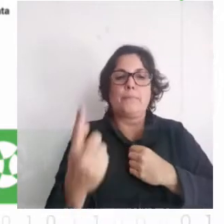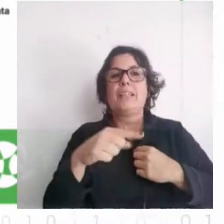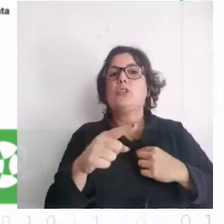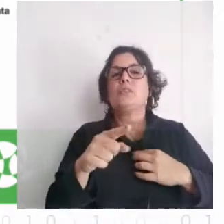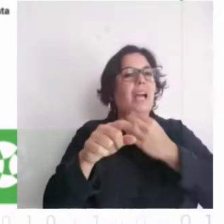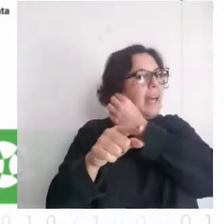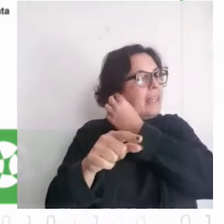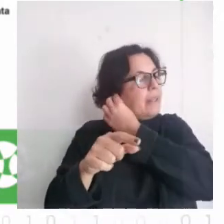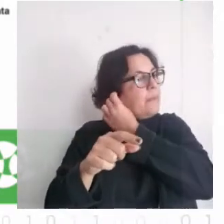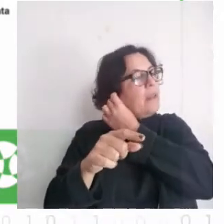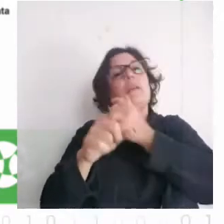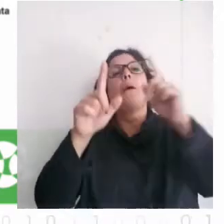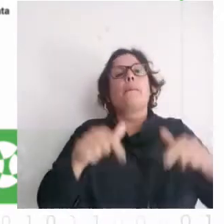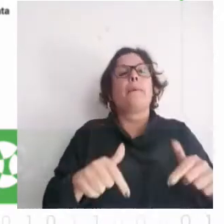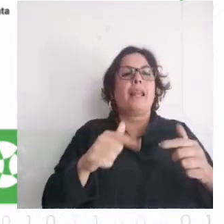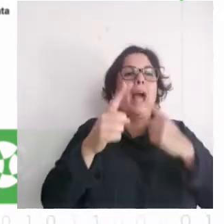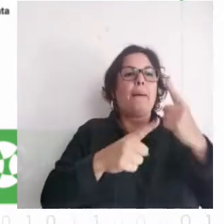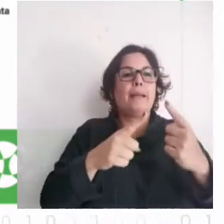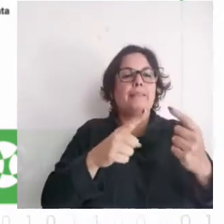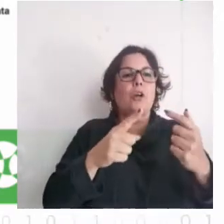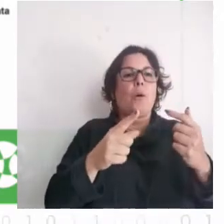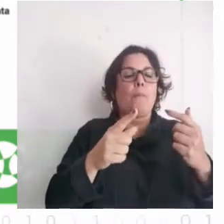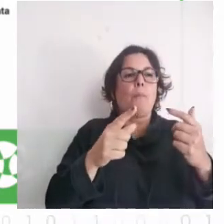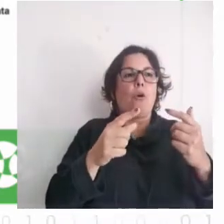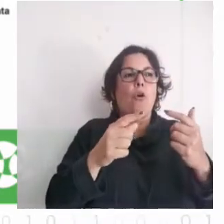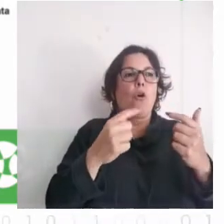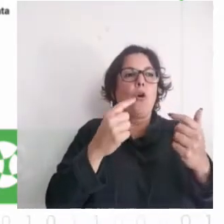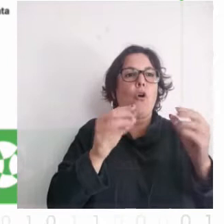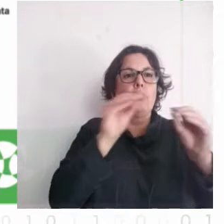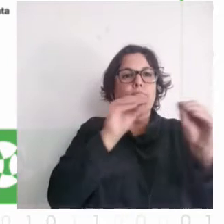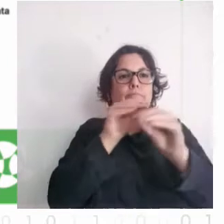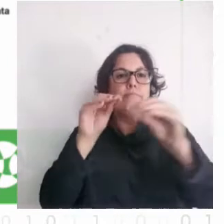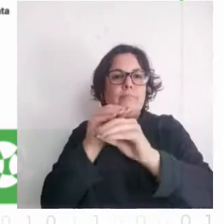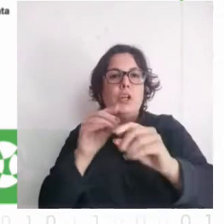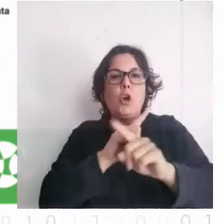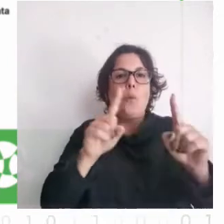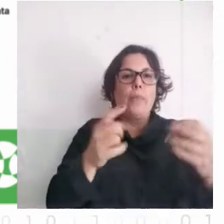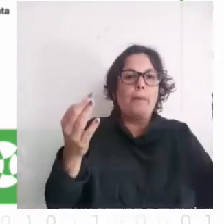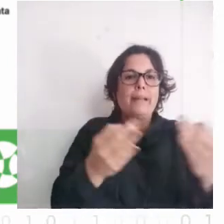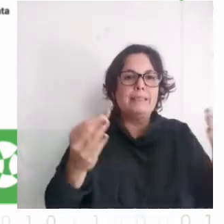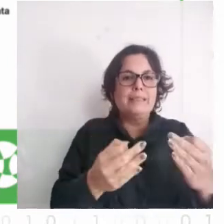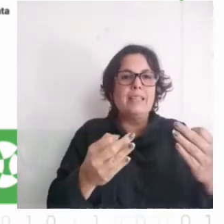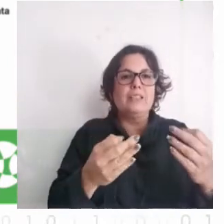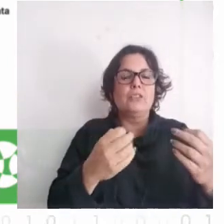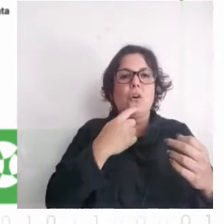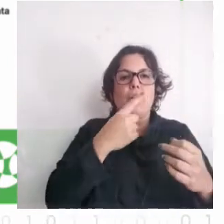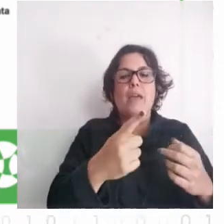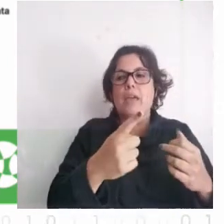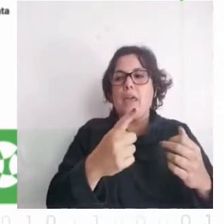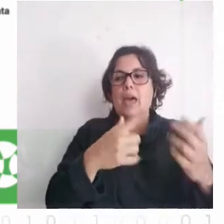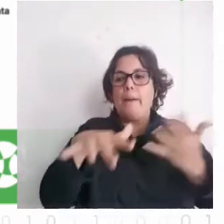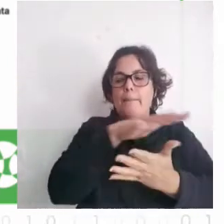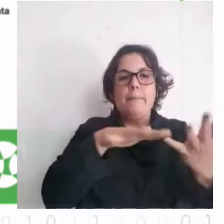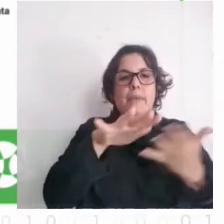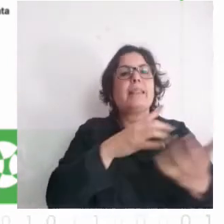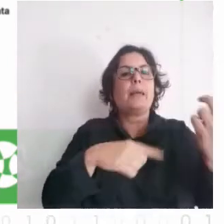entran estos algoritmos que a veces no pueden ser súper precisos, también porque la genética interactúa con el ambiente, pero